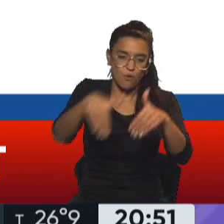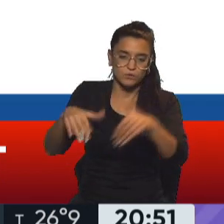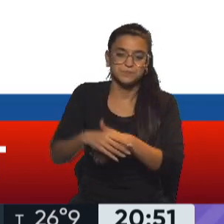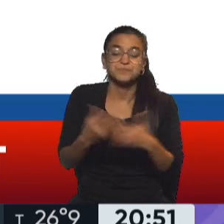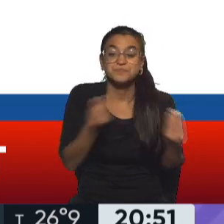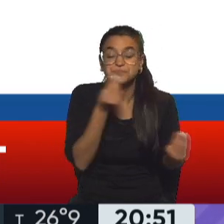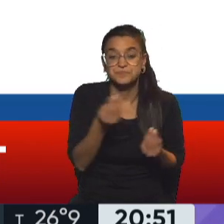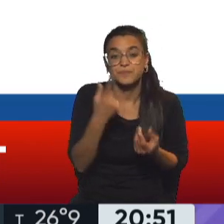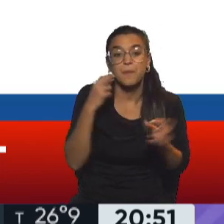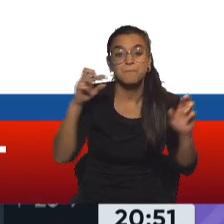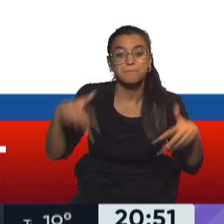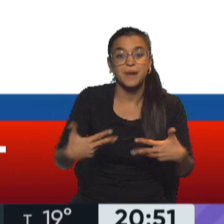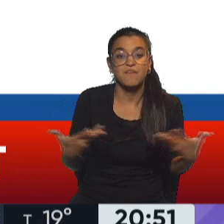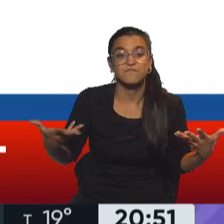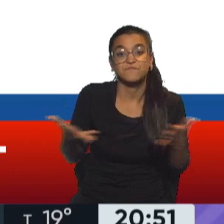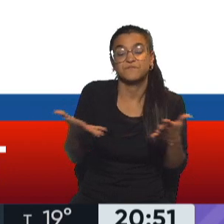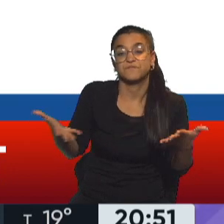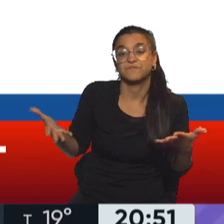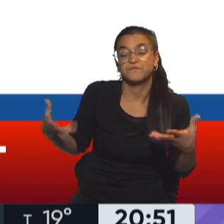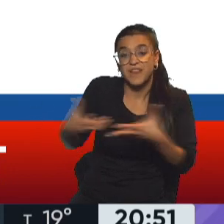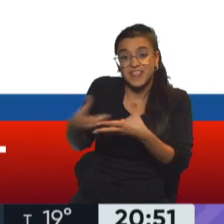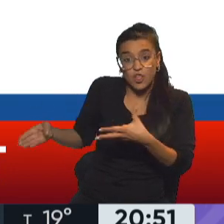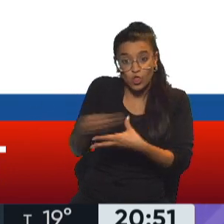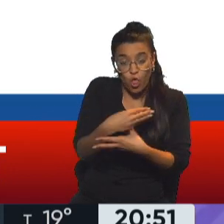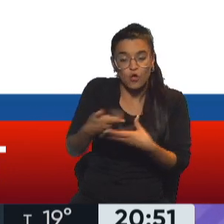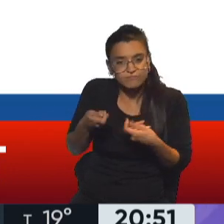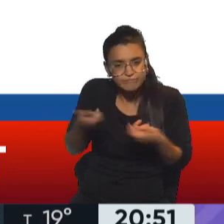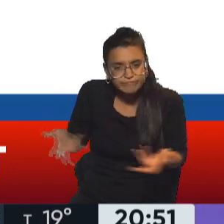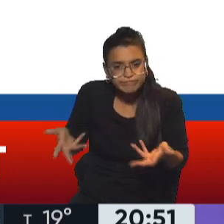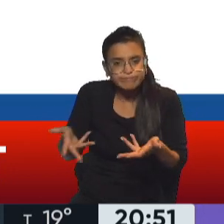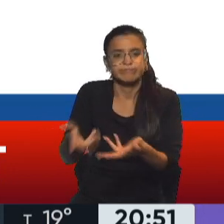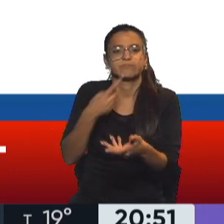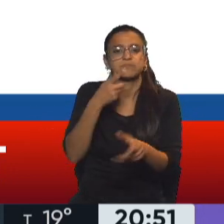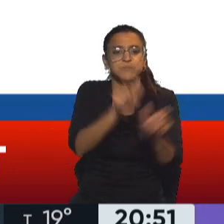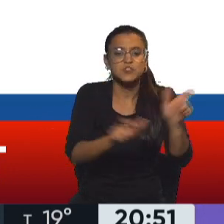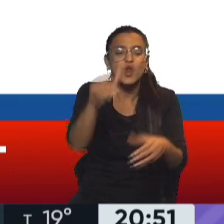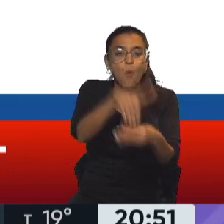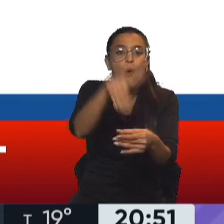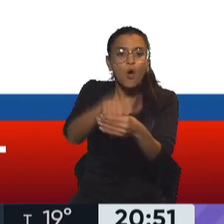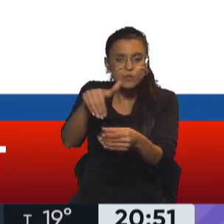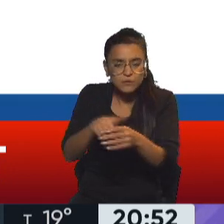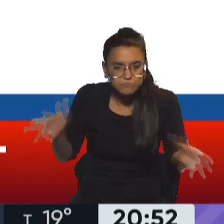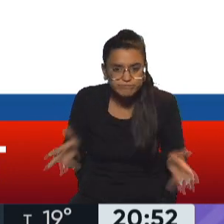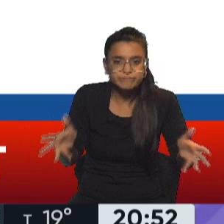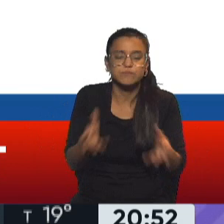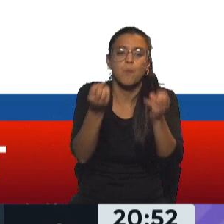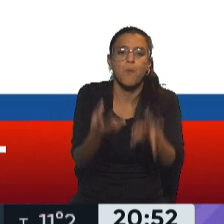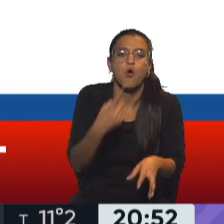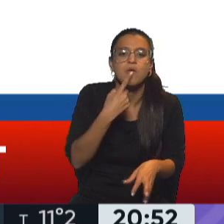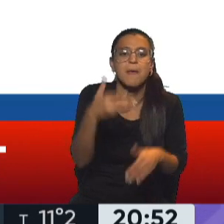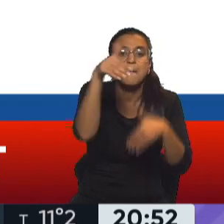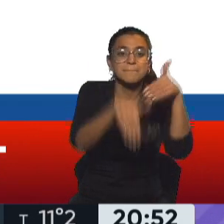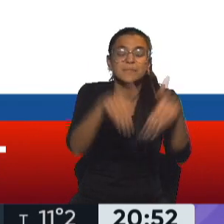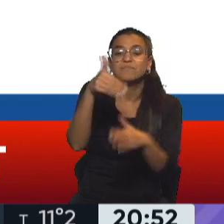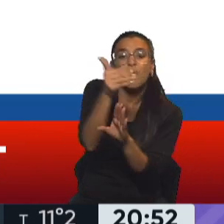debería hacer como estrategia al Frente de Todos? Estimular a su gente a votar. Claro. Porque cuando el presentismo